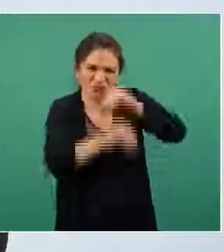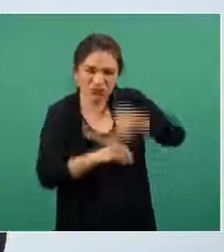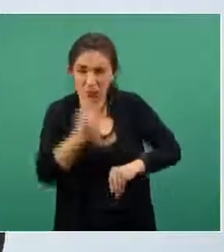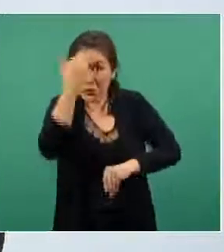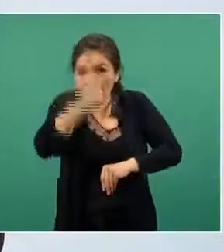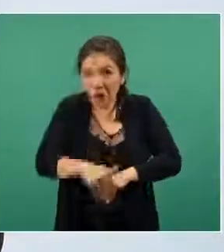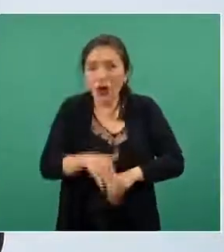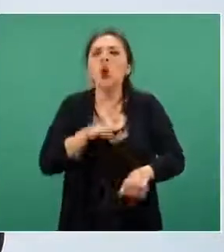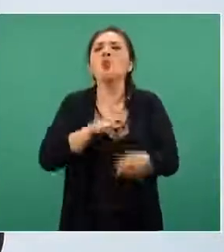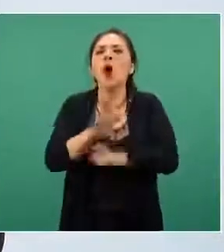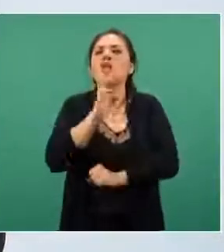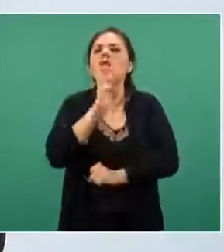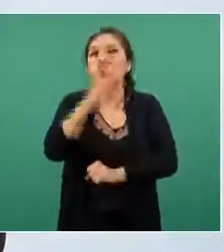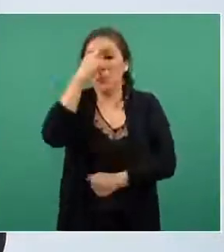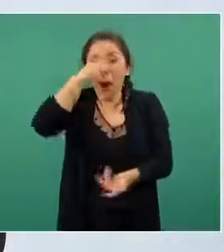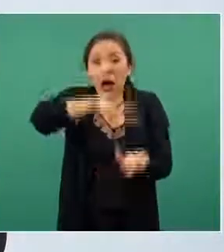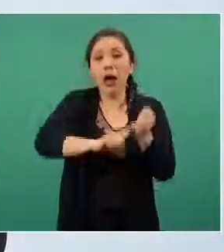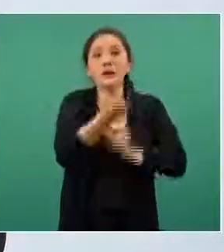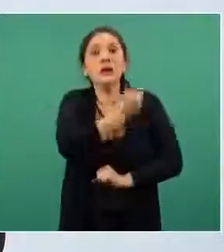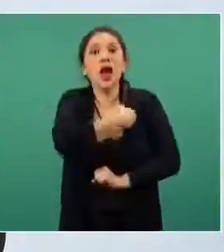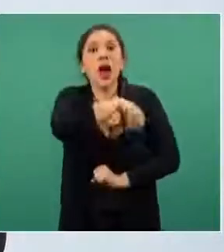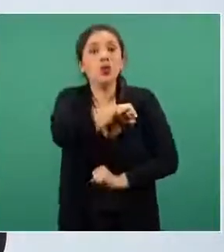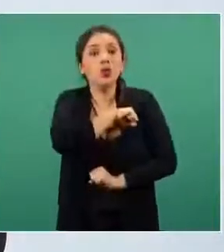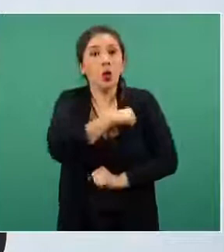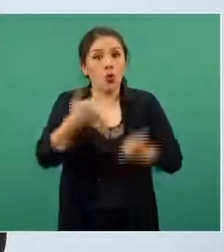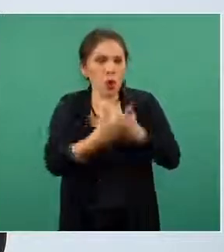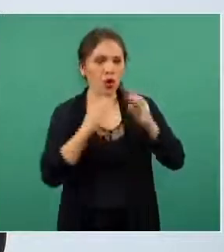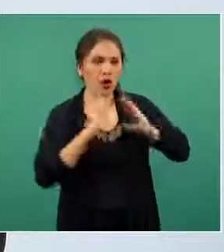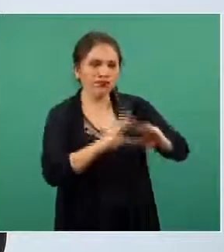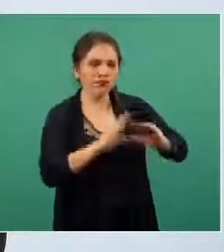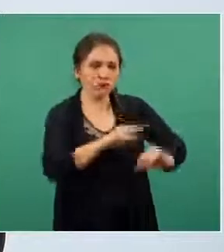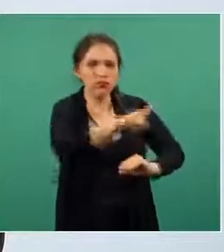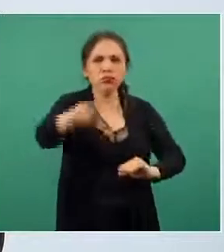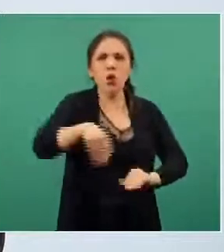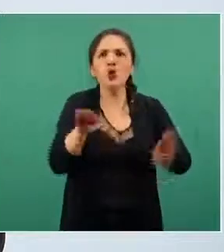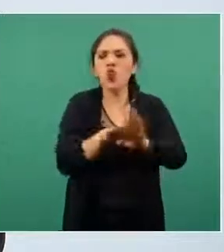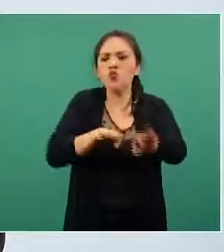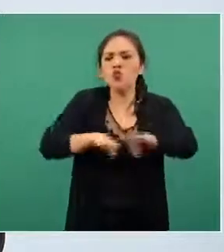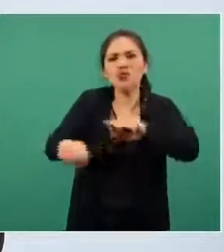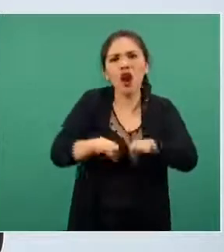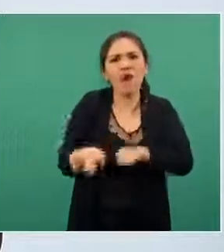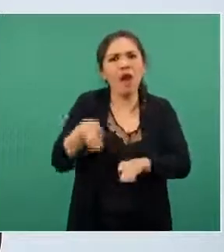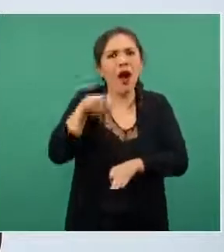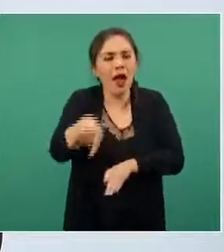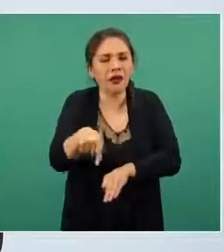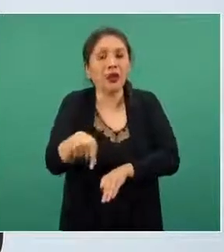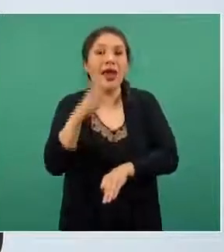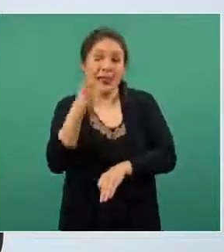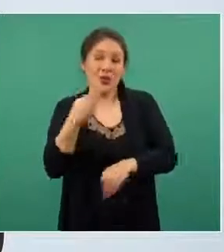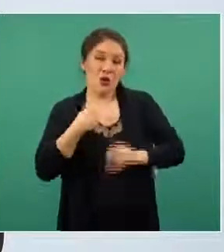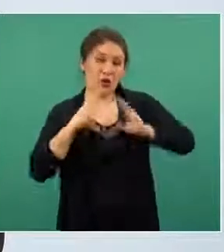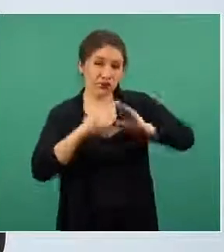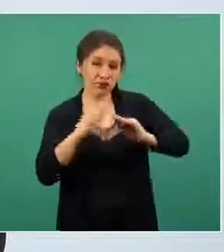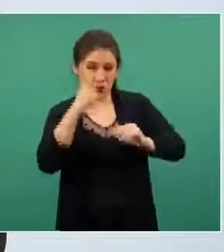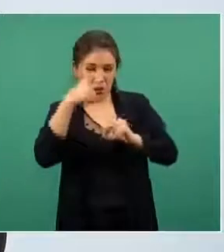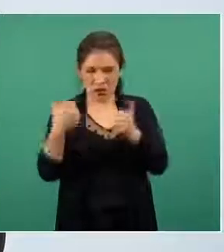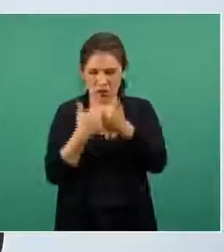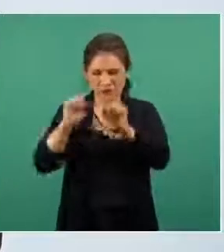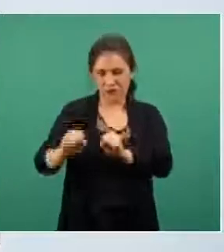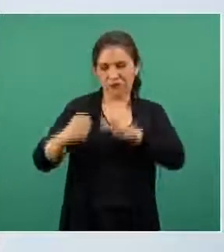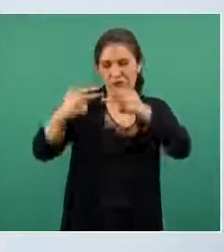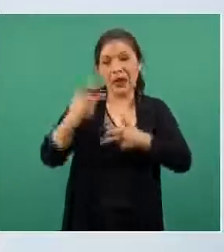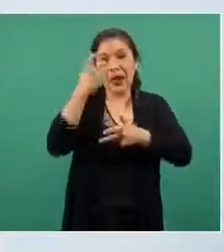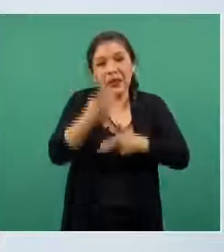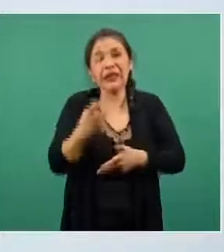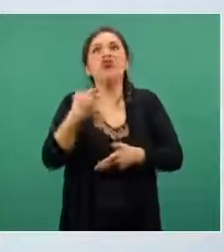los resultados en salud que tuvo la intervención educativa en este caso. Entonces, en materia de educación a distancia, la idea